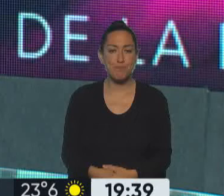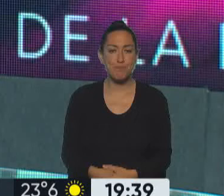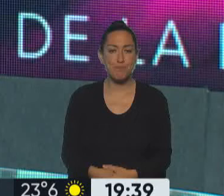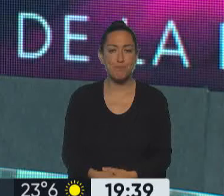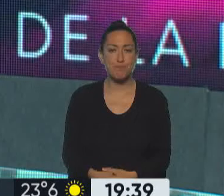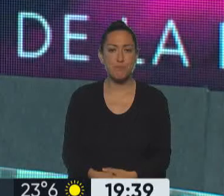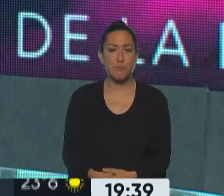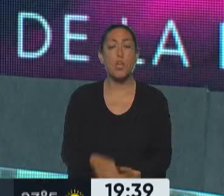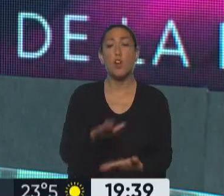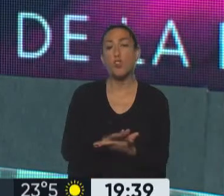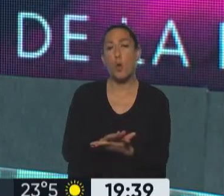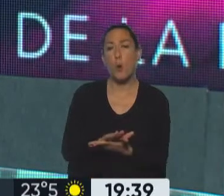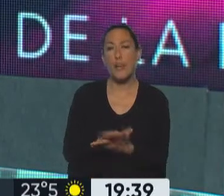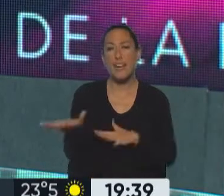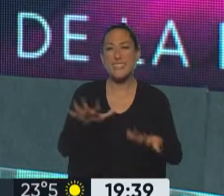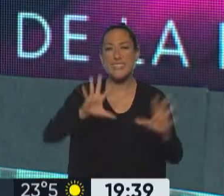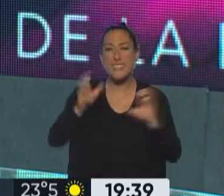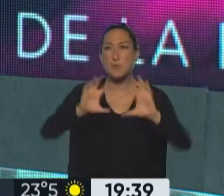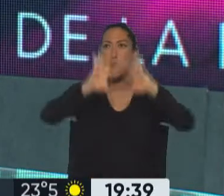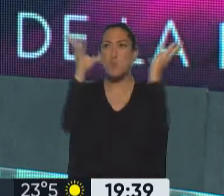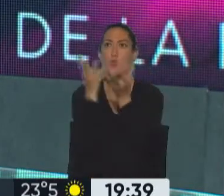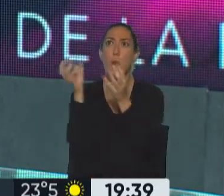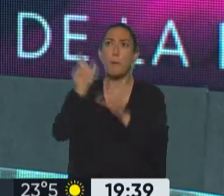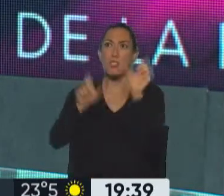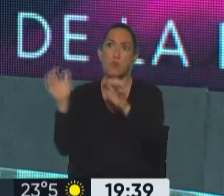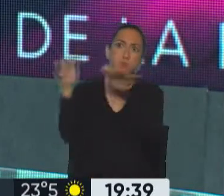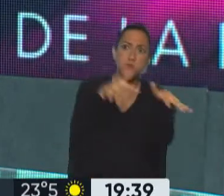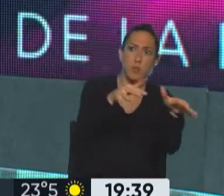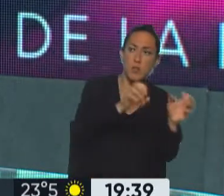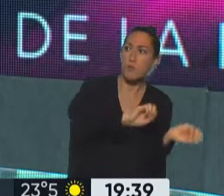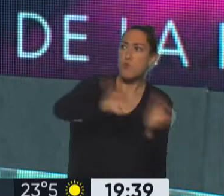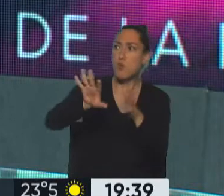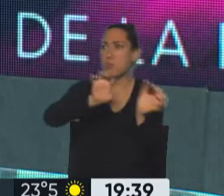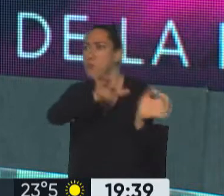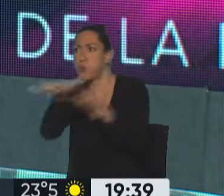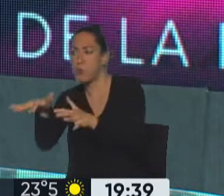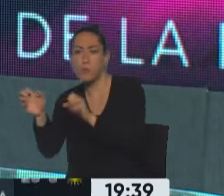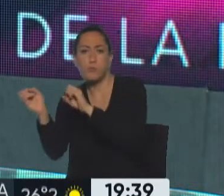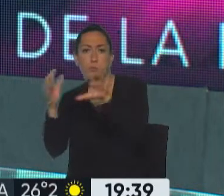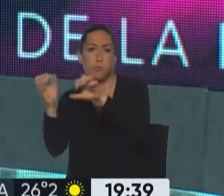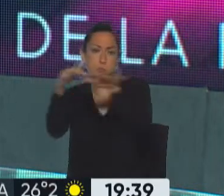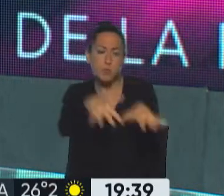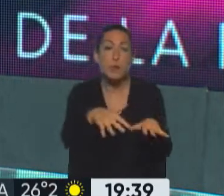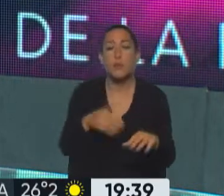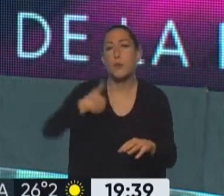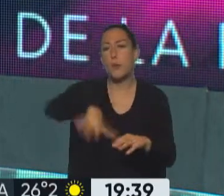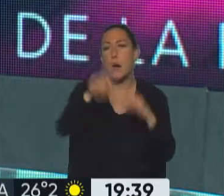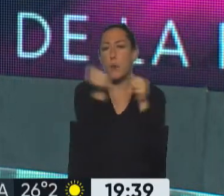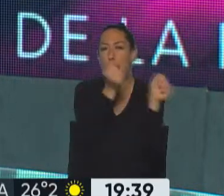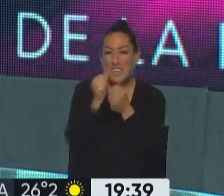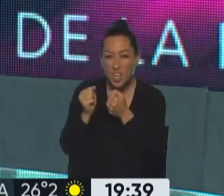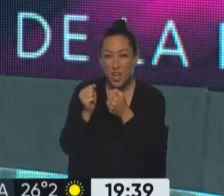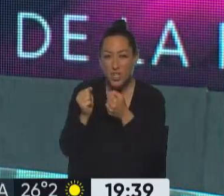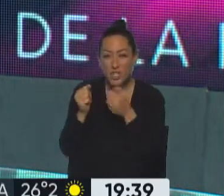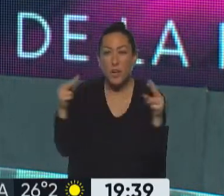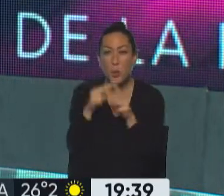a raíz de la crisis migratoria en el mundo y del encuentro de pueblos originarios que se va a realizar en Bariloche se analizan las maneras